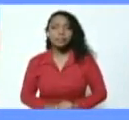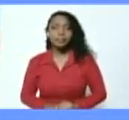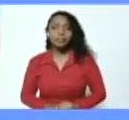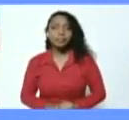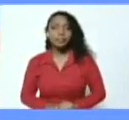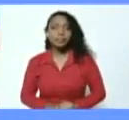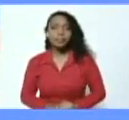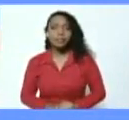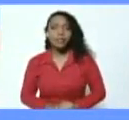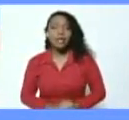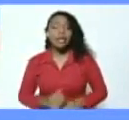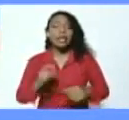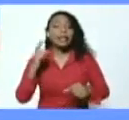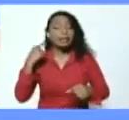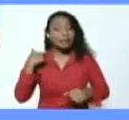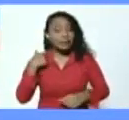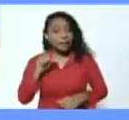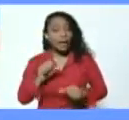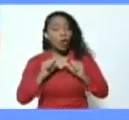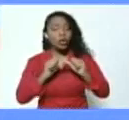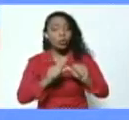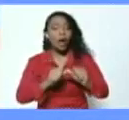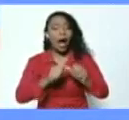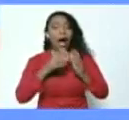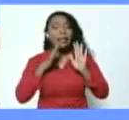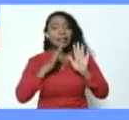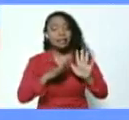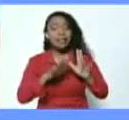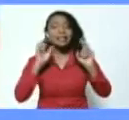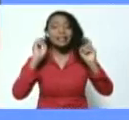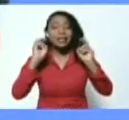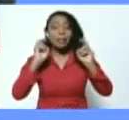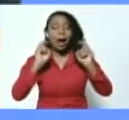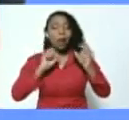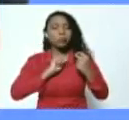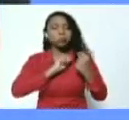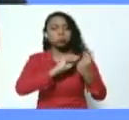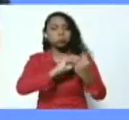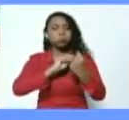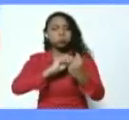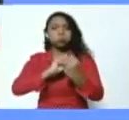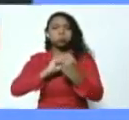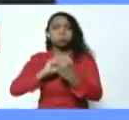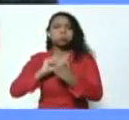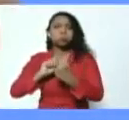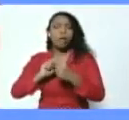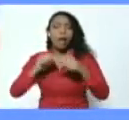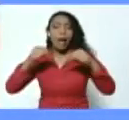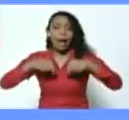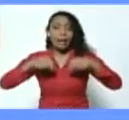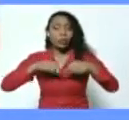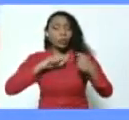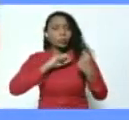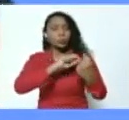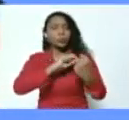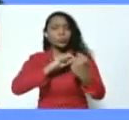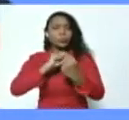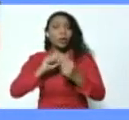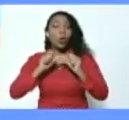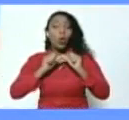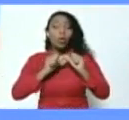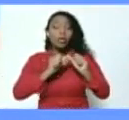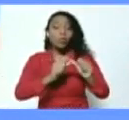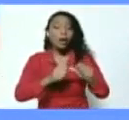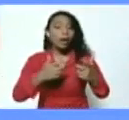Y tiene que seguir siendo tema de debate para estos debates que